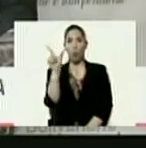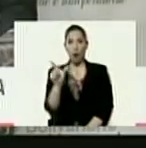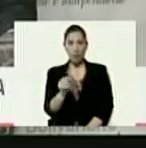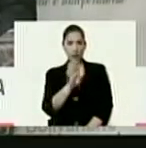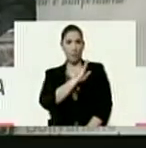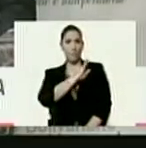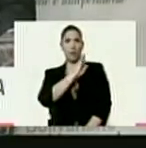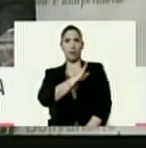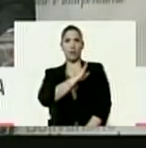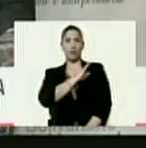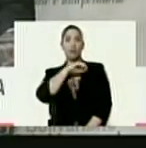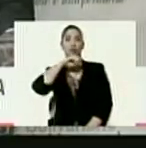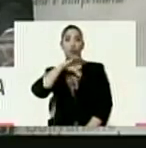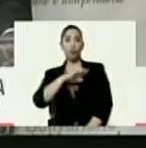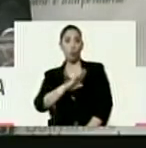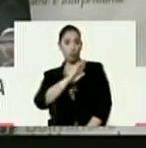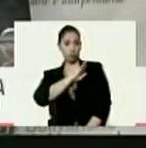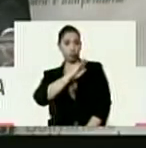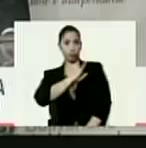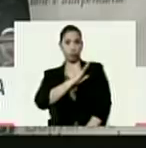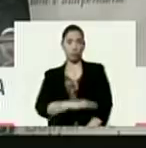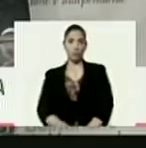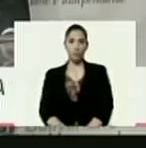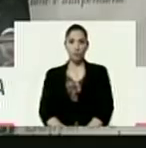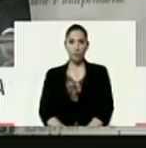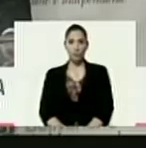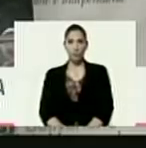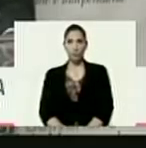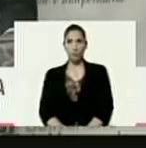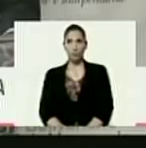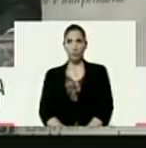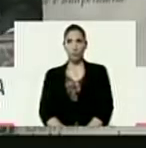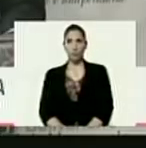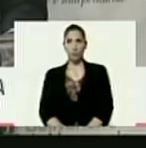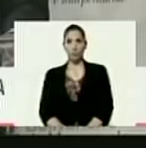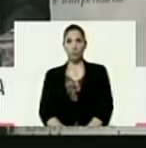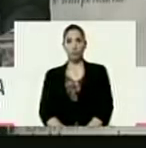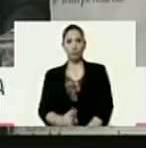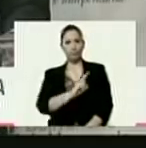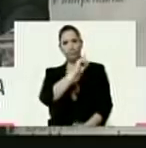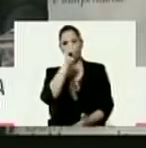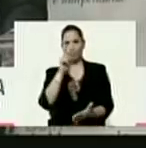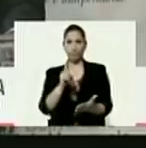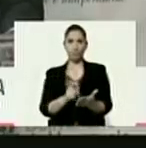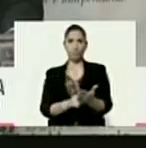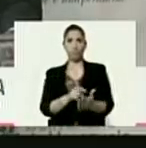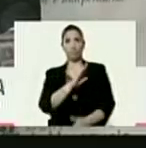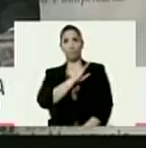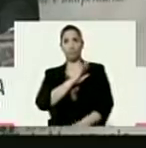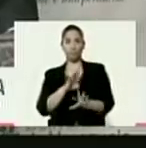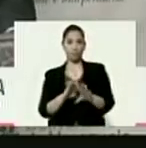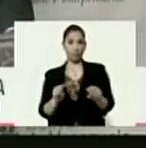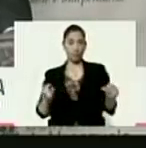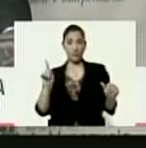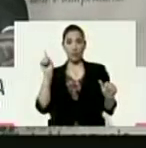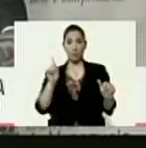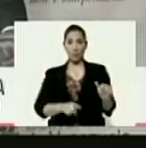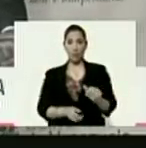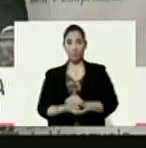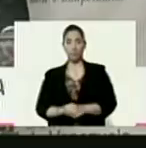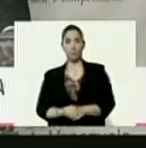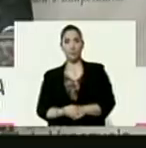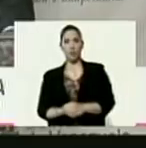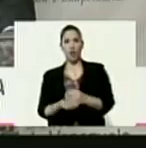por historia, por integridad territorial, y que además está en este momento en